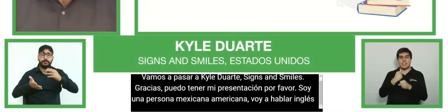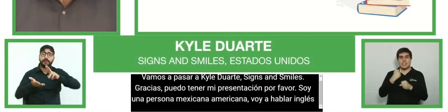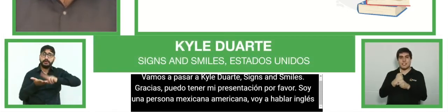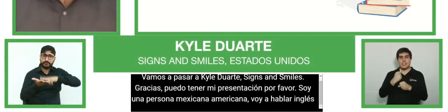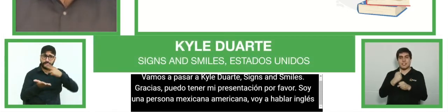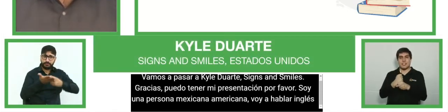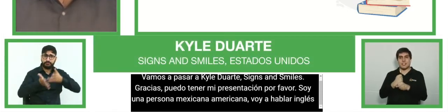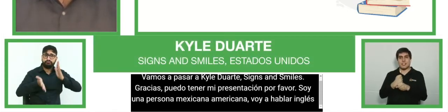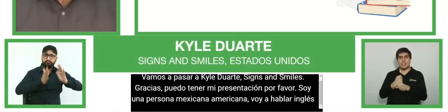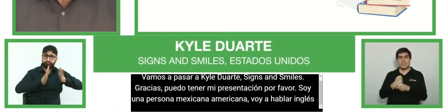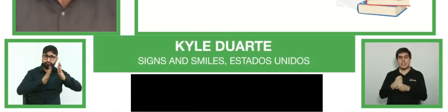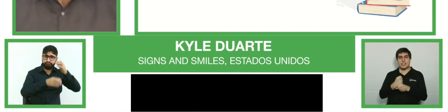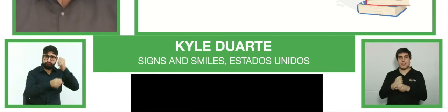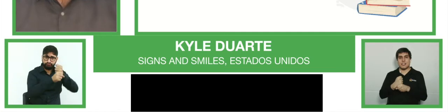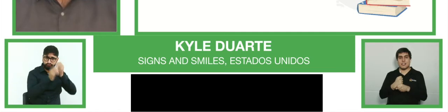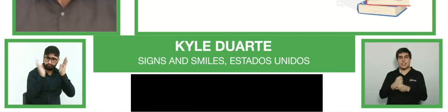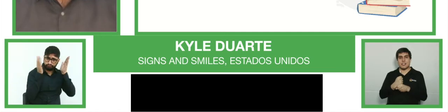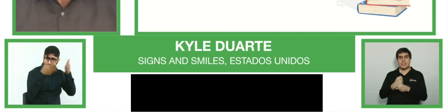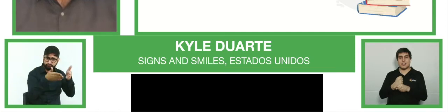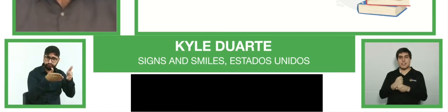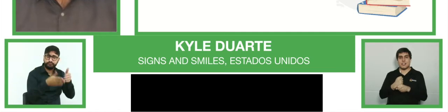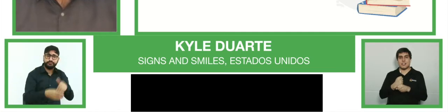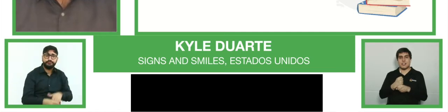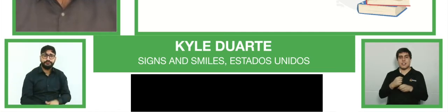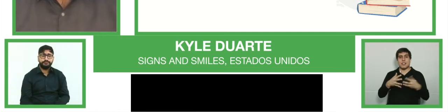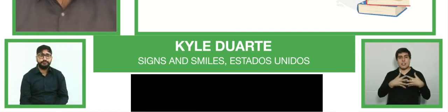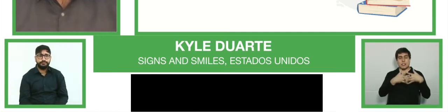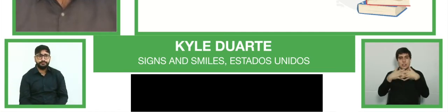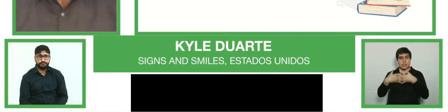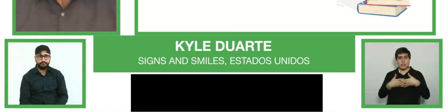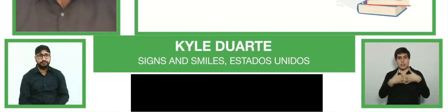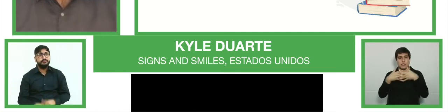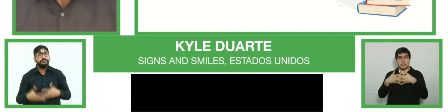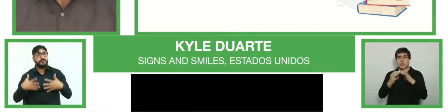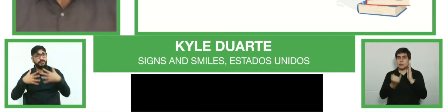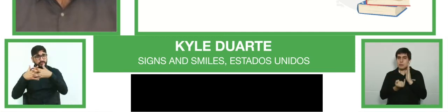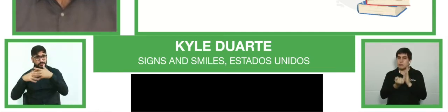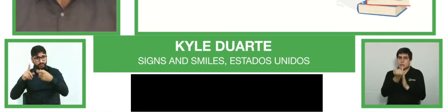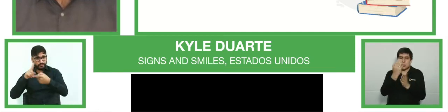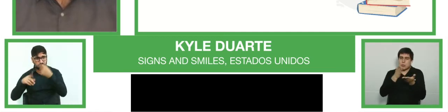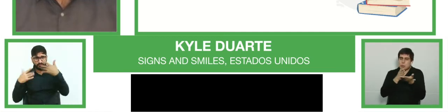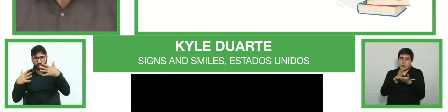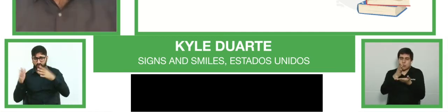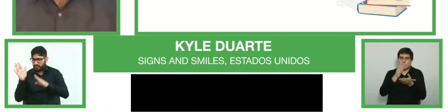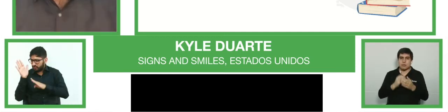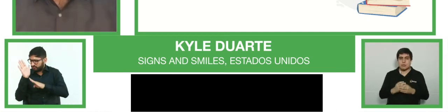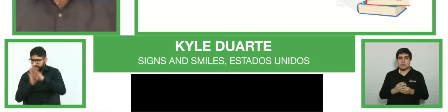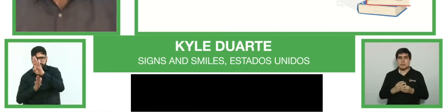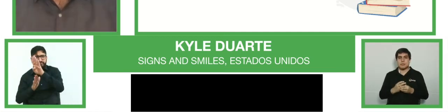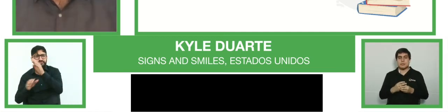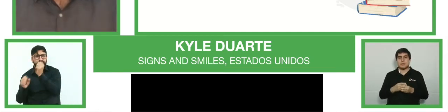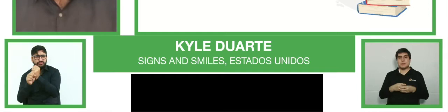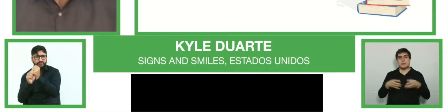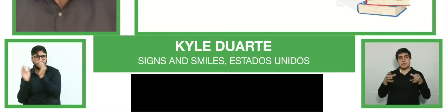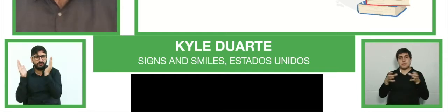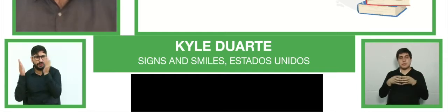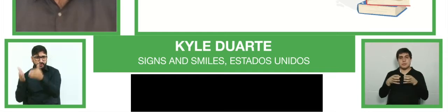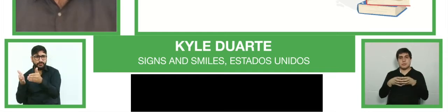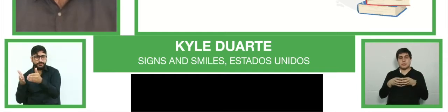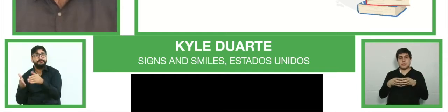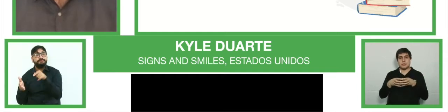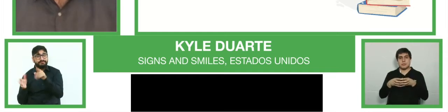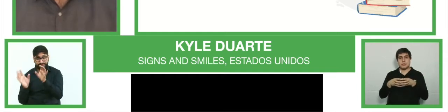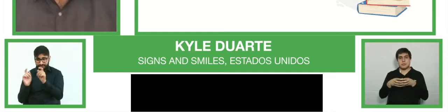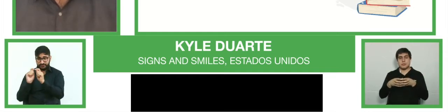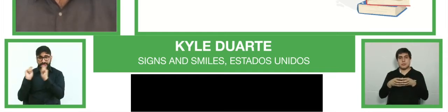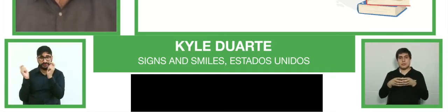Tengo mis ansias y trabajo en Norteamérica. Es una pequeña introducción a nuestra organización. Fuimos fundados en